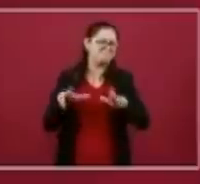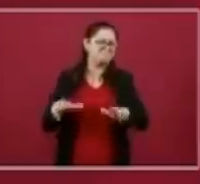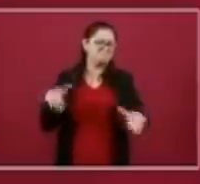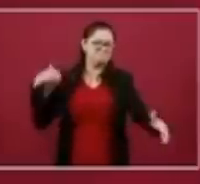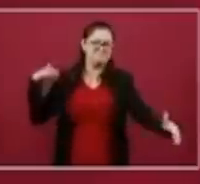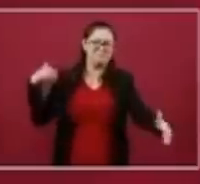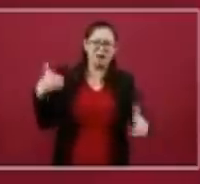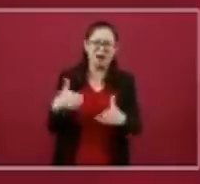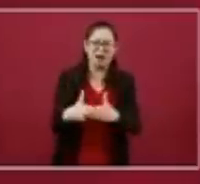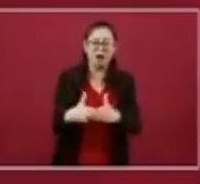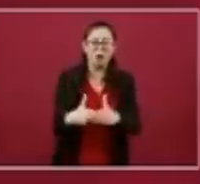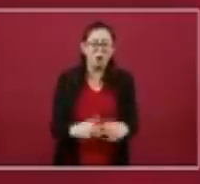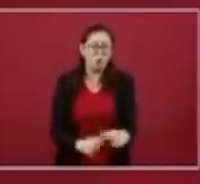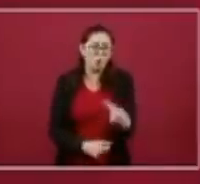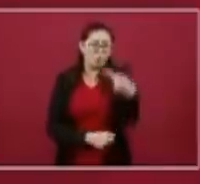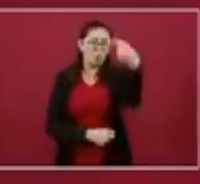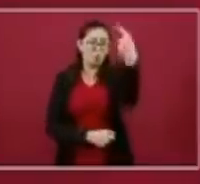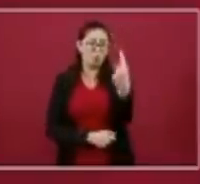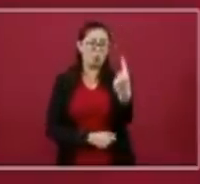Pero era uno.